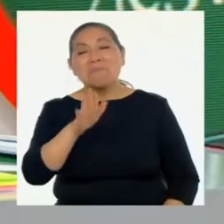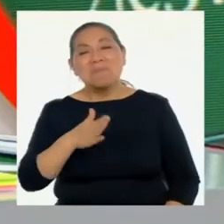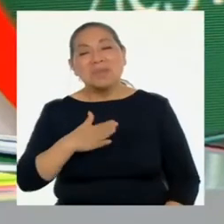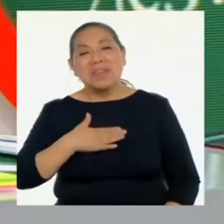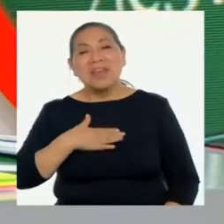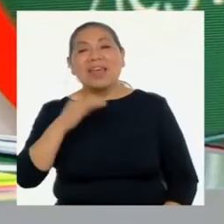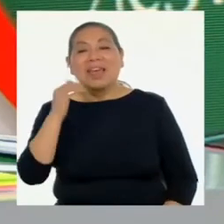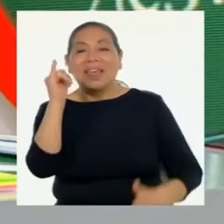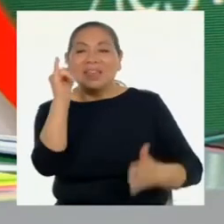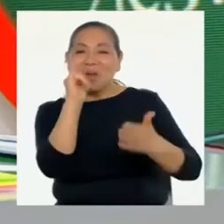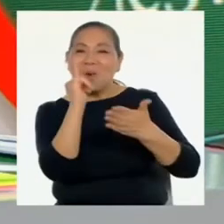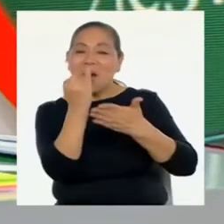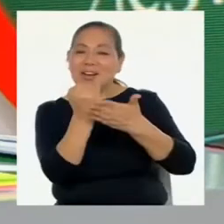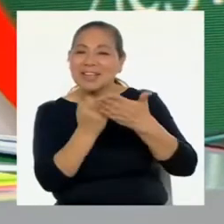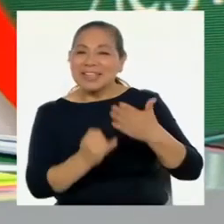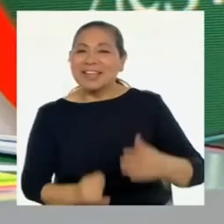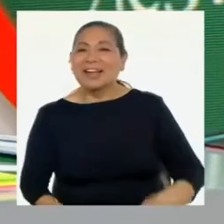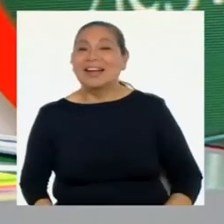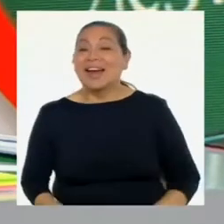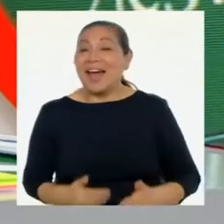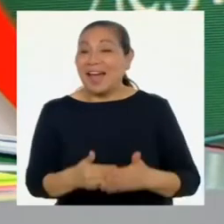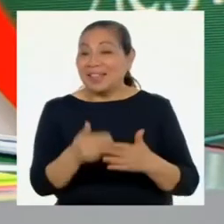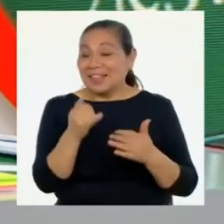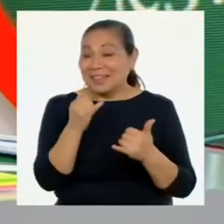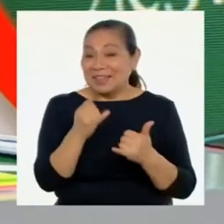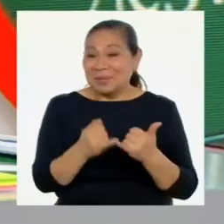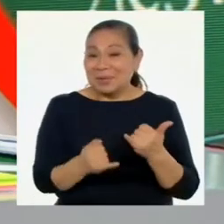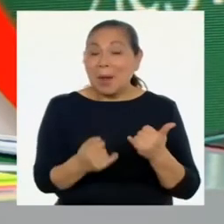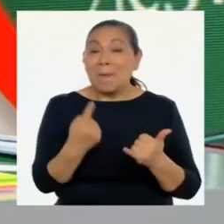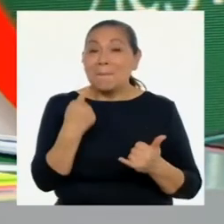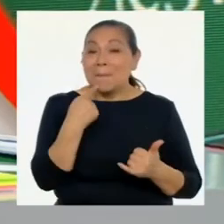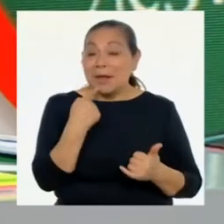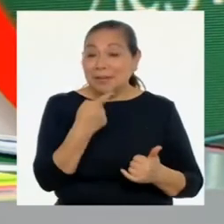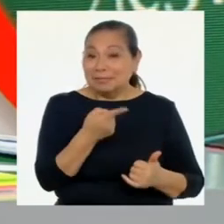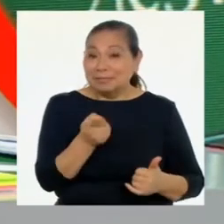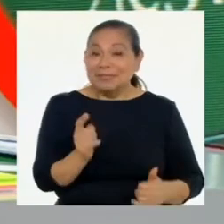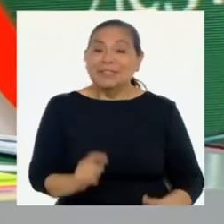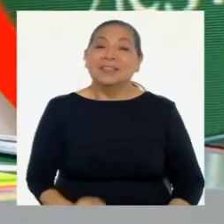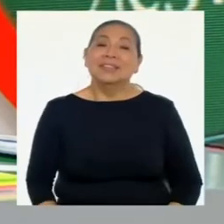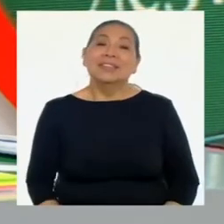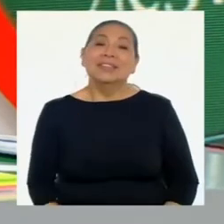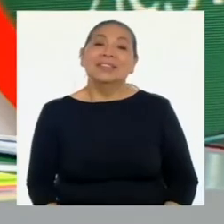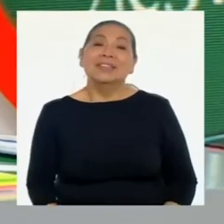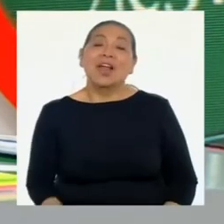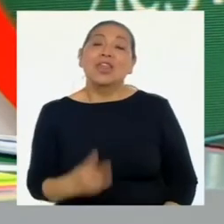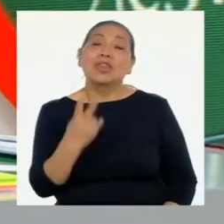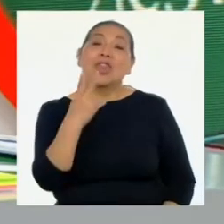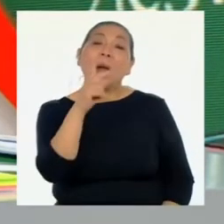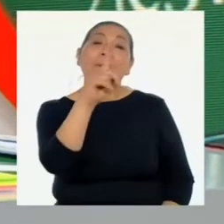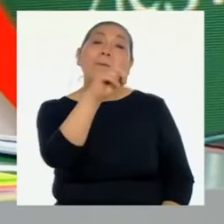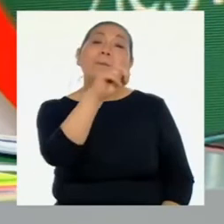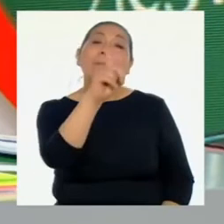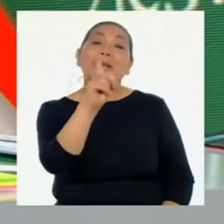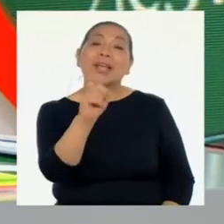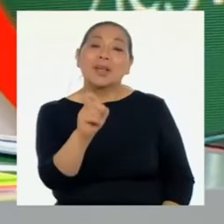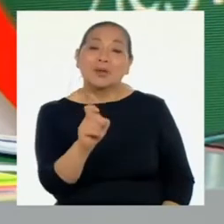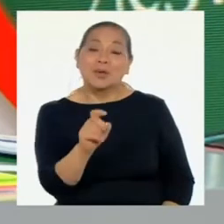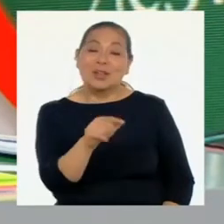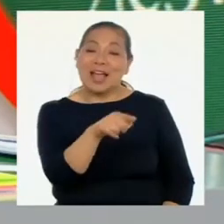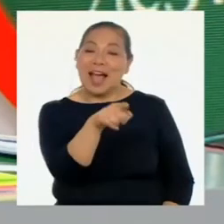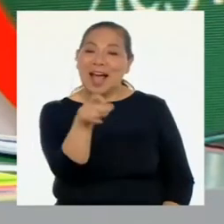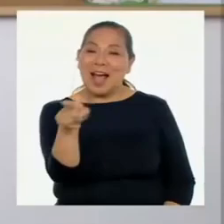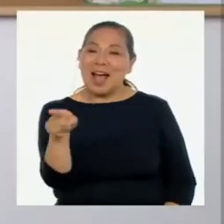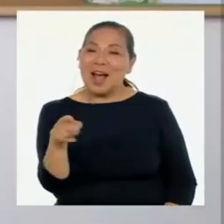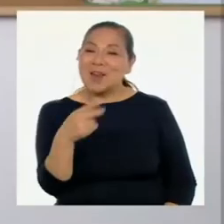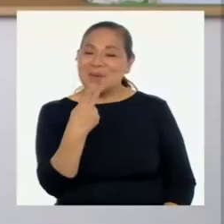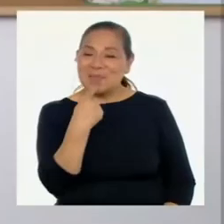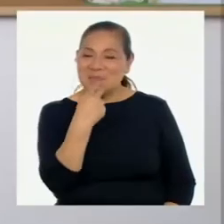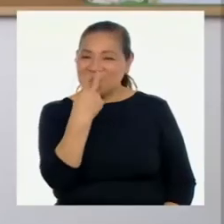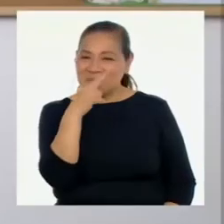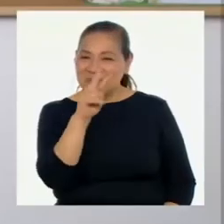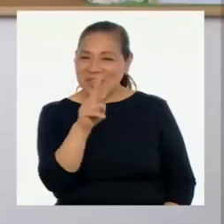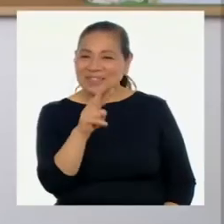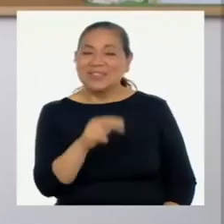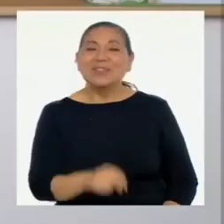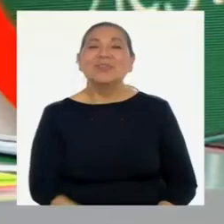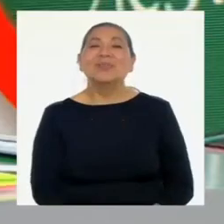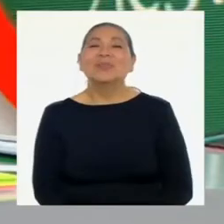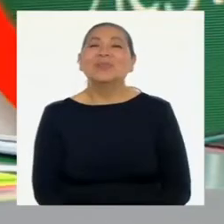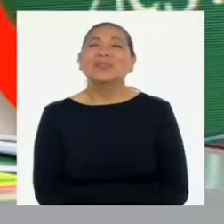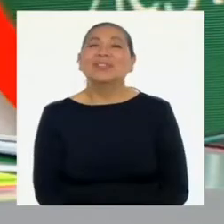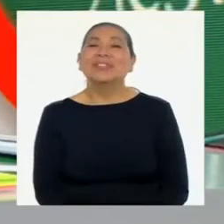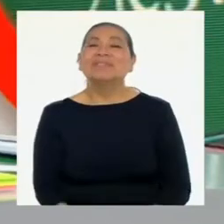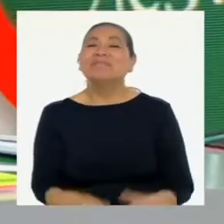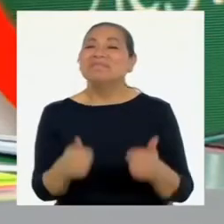de mi avance hasta ahora. Antes de terminar el programa, para ir con ella, tenemos 2 preguntas de las chicas y los chicos en sus casas. Vamos